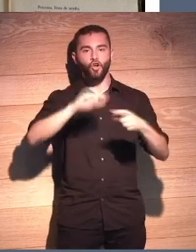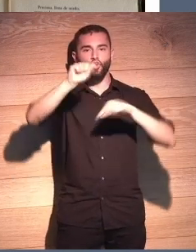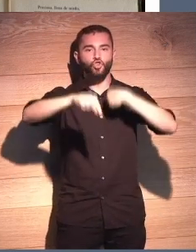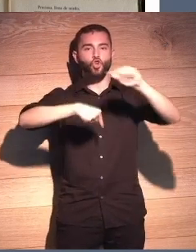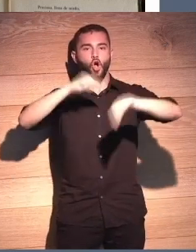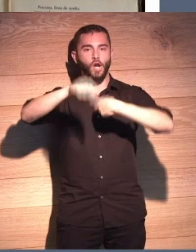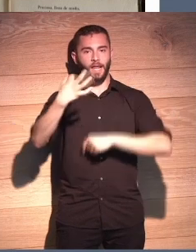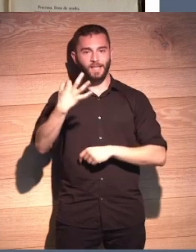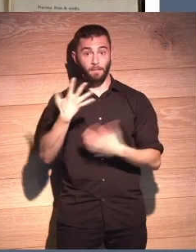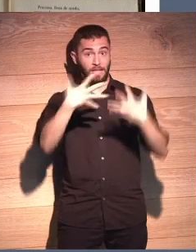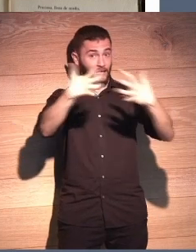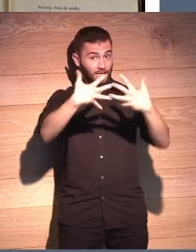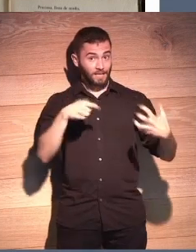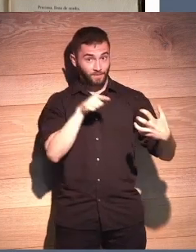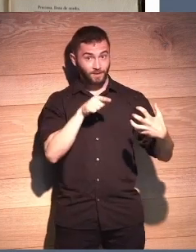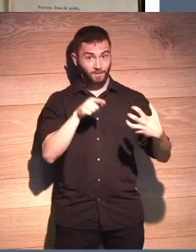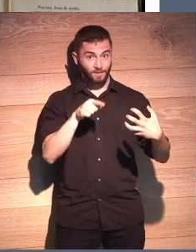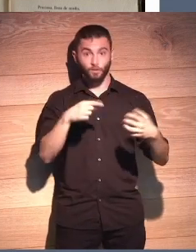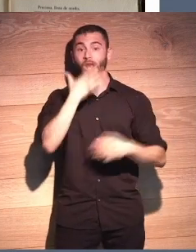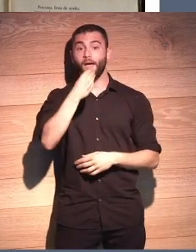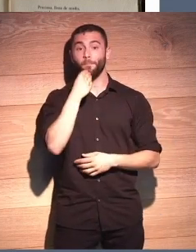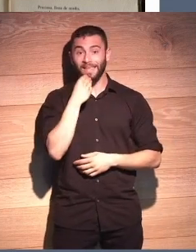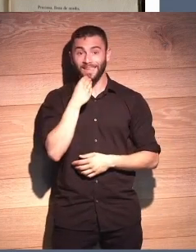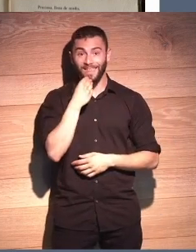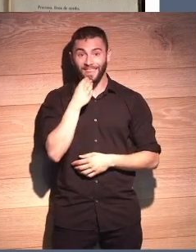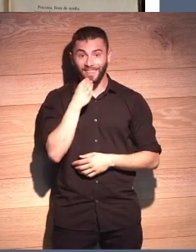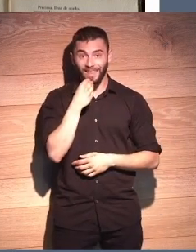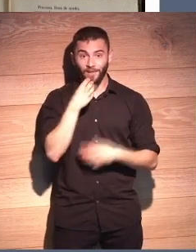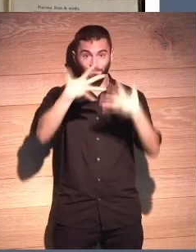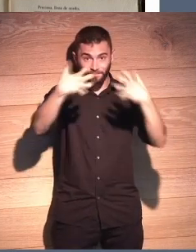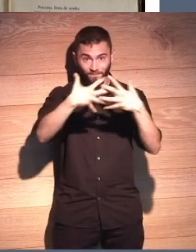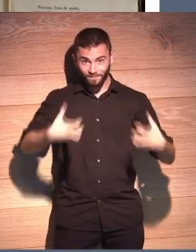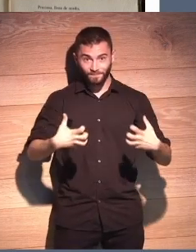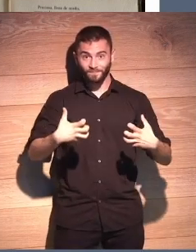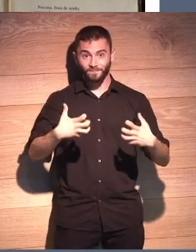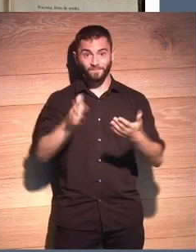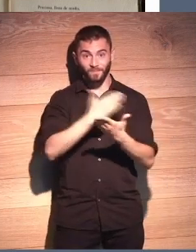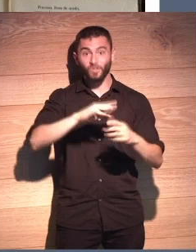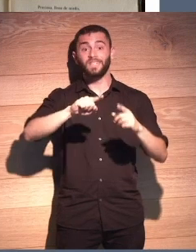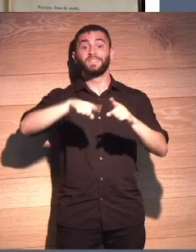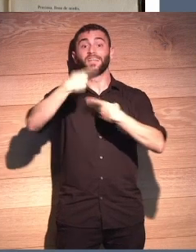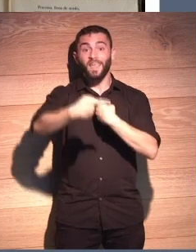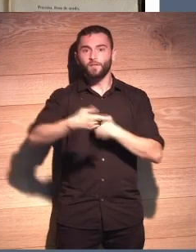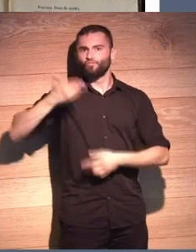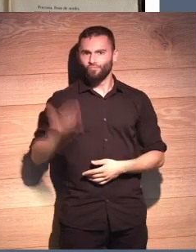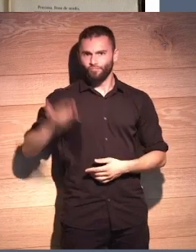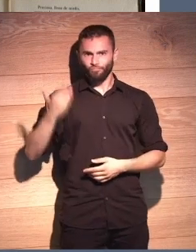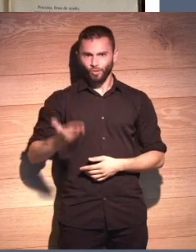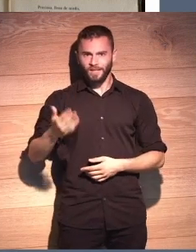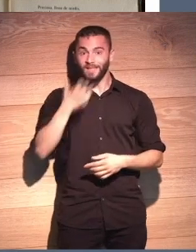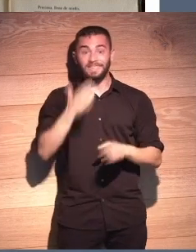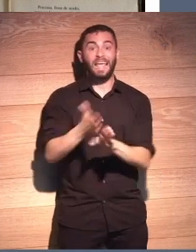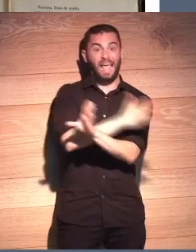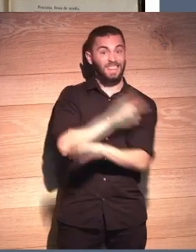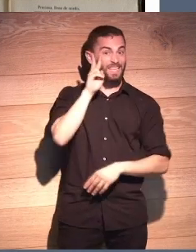esos versos, la belleza de los versos que han trascendido a la posteridad, y si veis lo que había